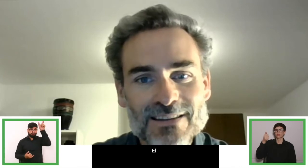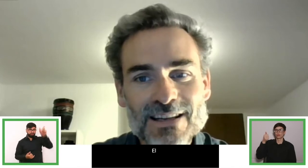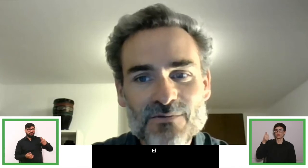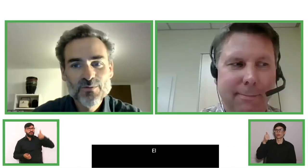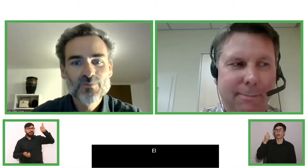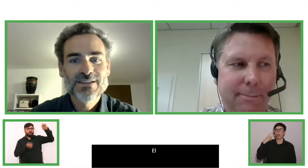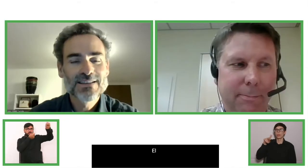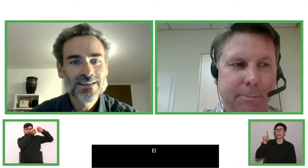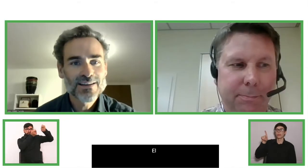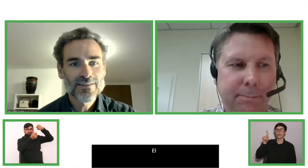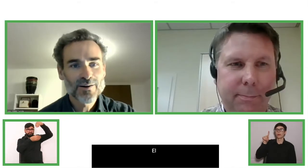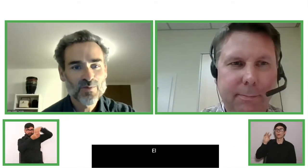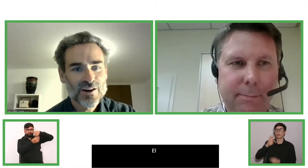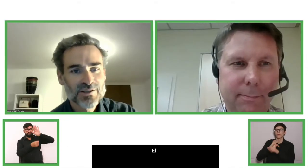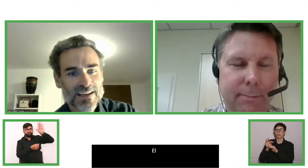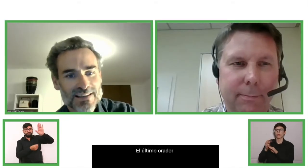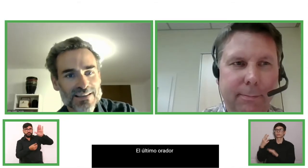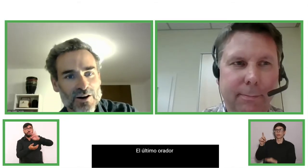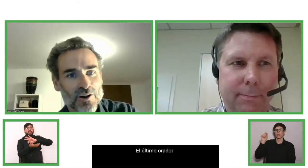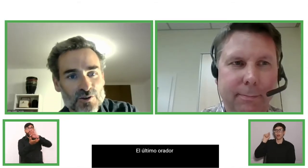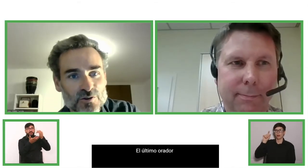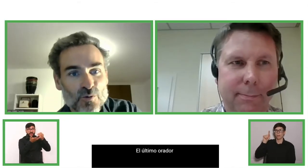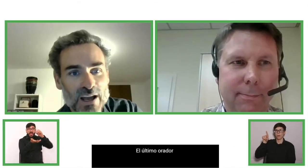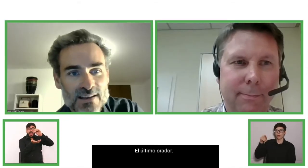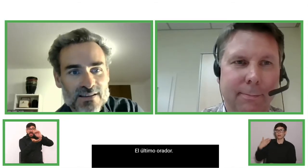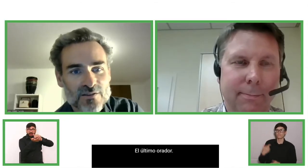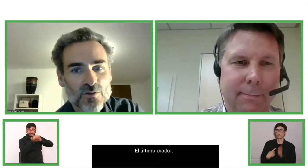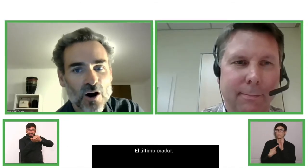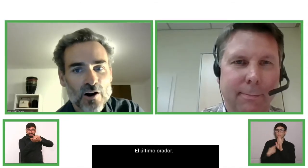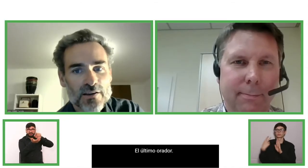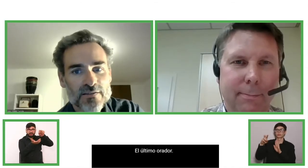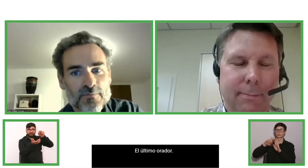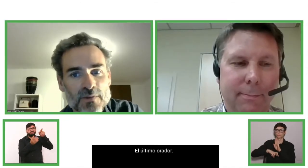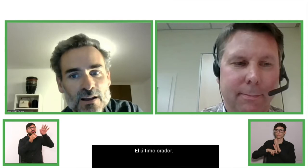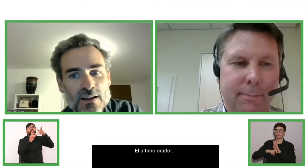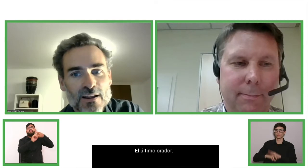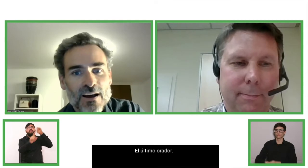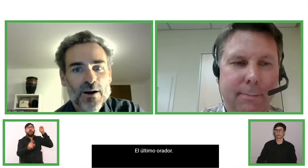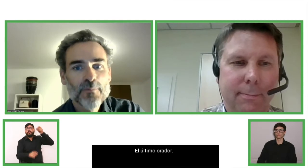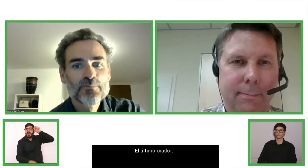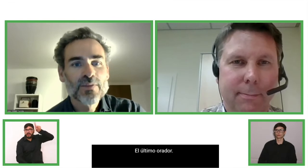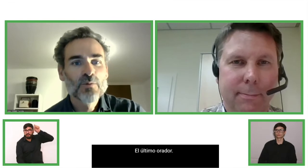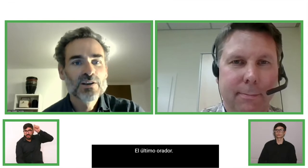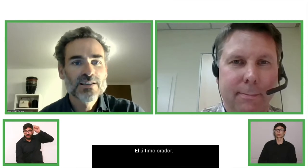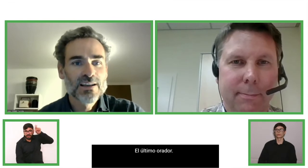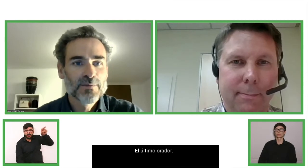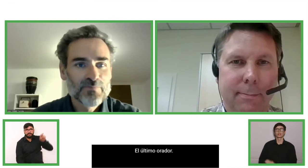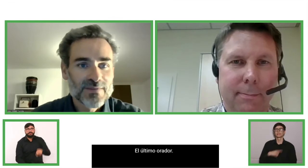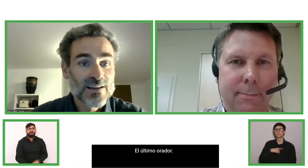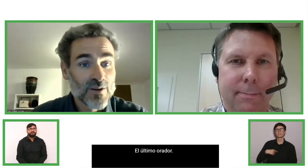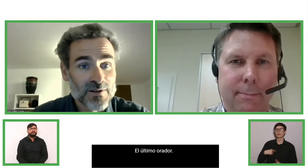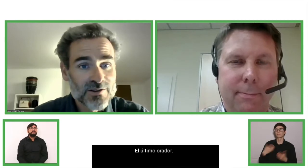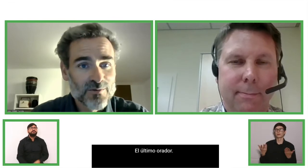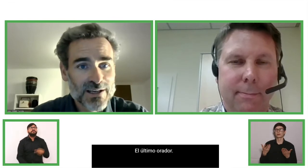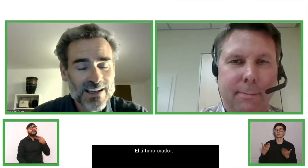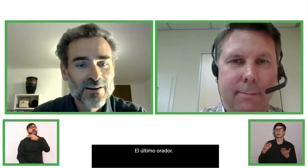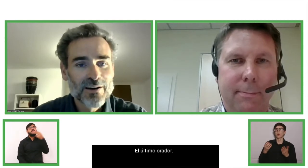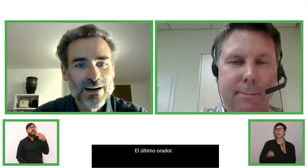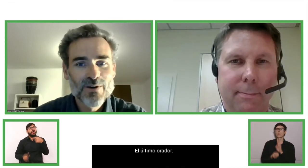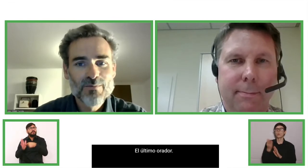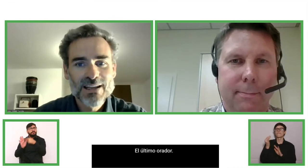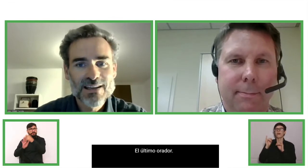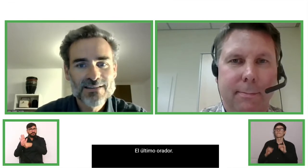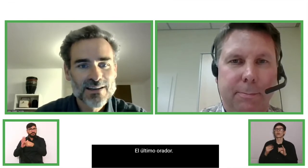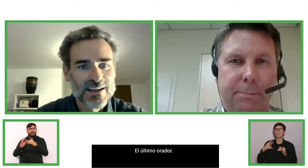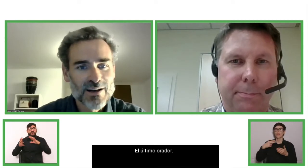en Alemania. Nils presentará su proyecto llamado Nuevas Formas de Arte,